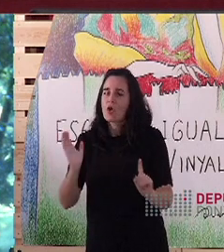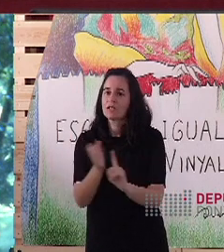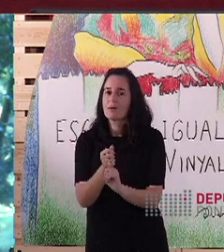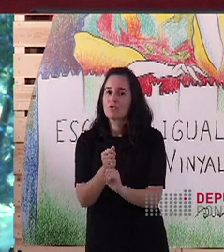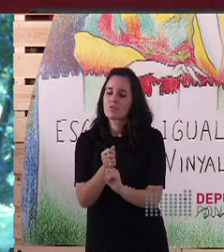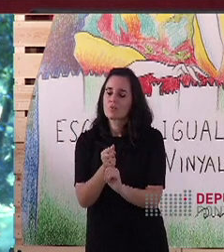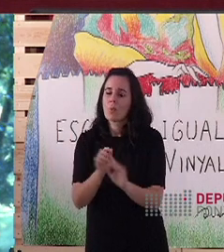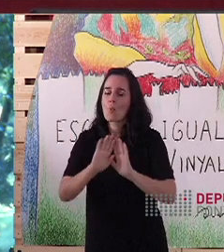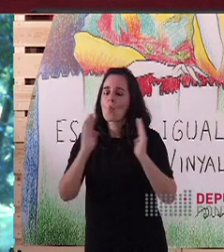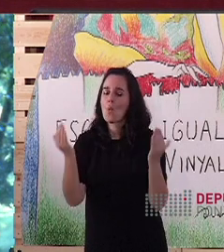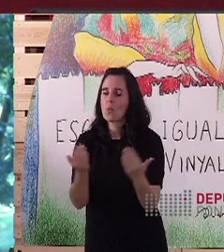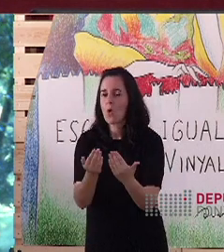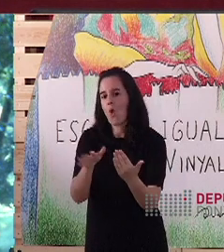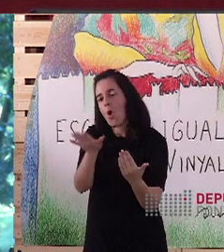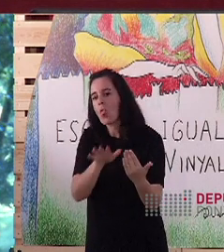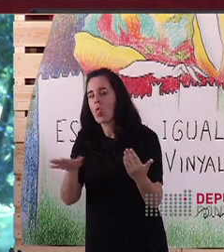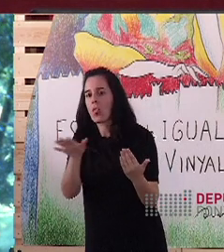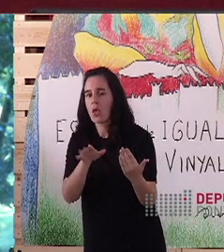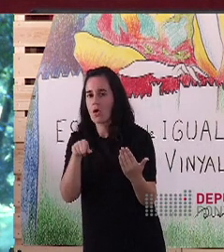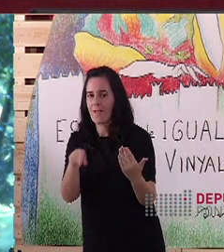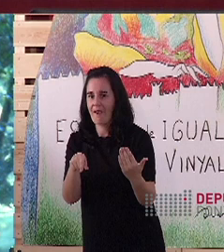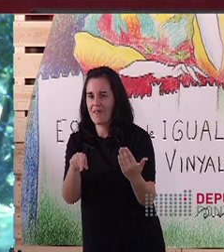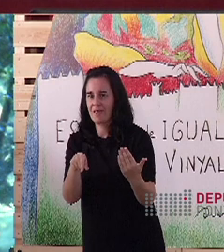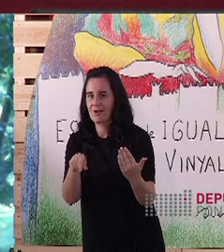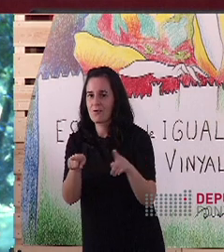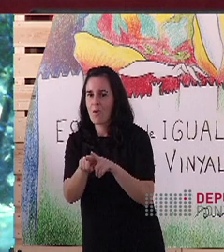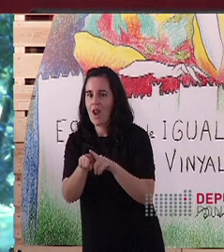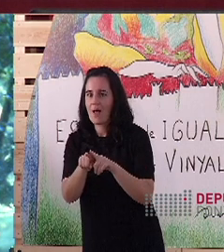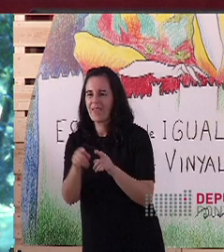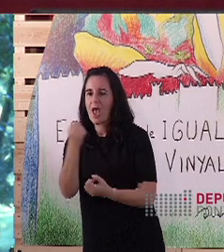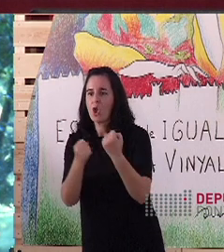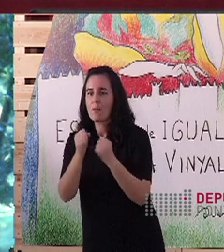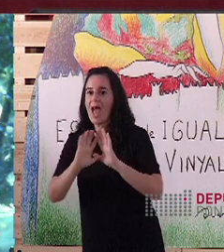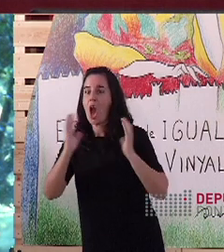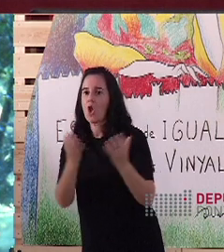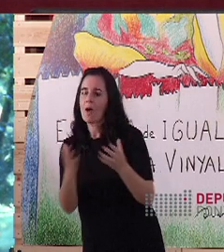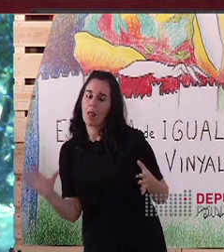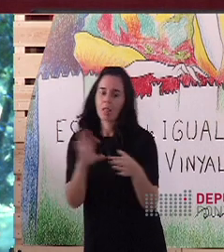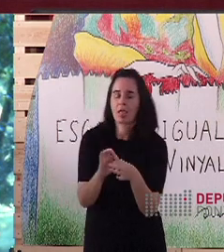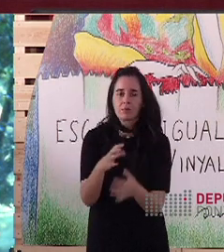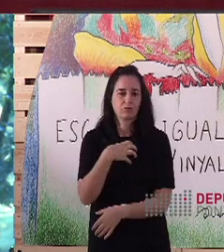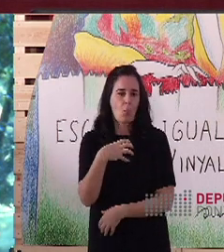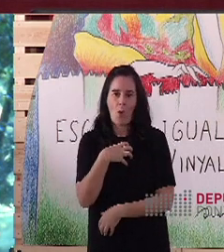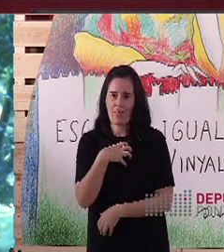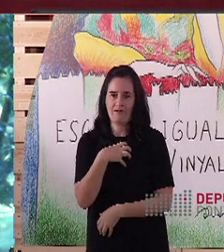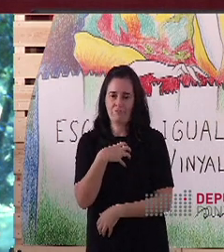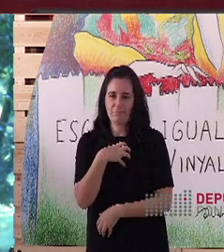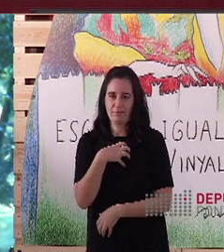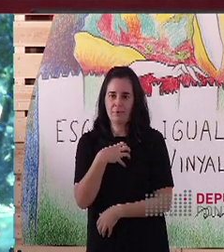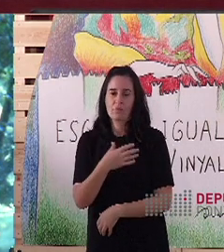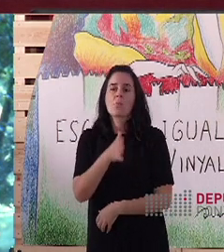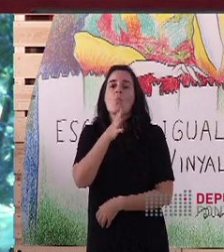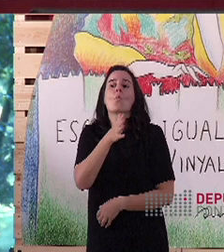del mundo que no va a poder engancharse a la economía global. Y no va a poder engancharse a la economía